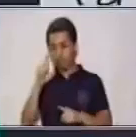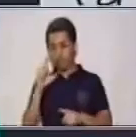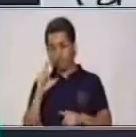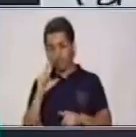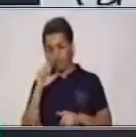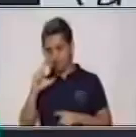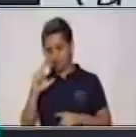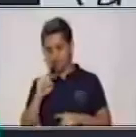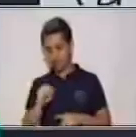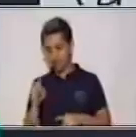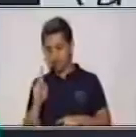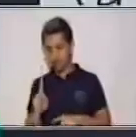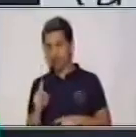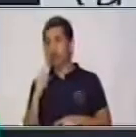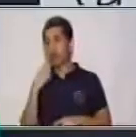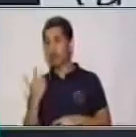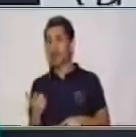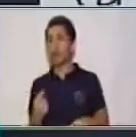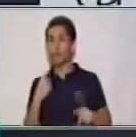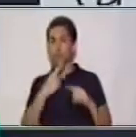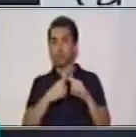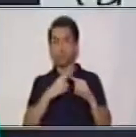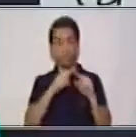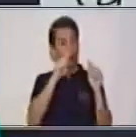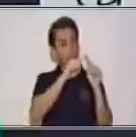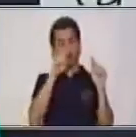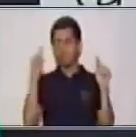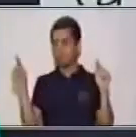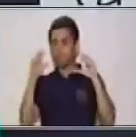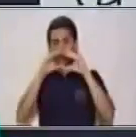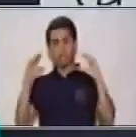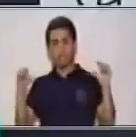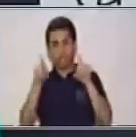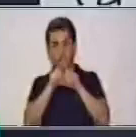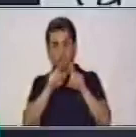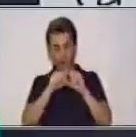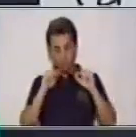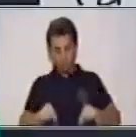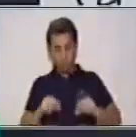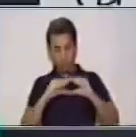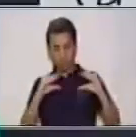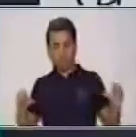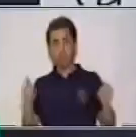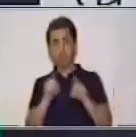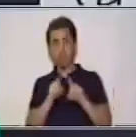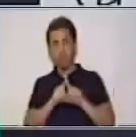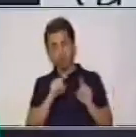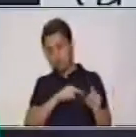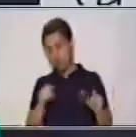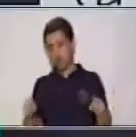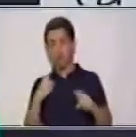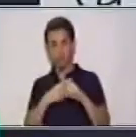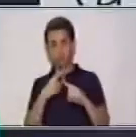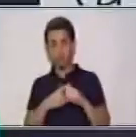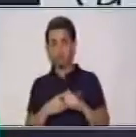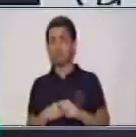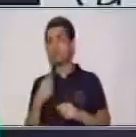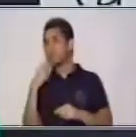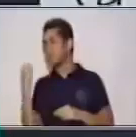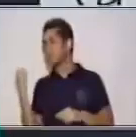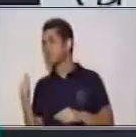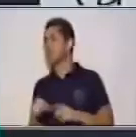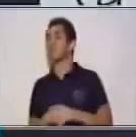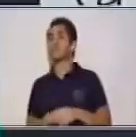multiplicar entonces lineal, numerador por numerador, denominador por denominador. El ejemplo nos